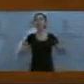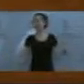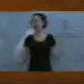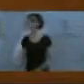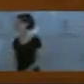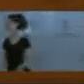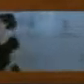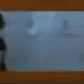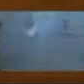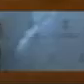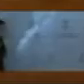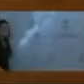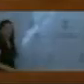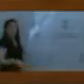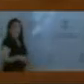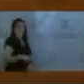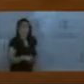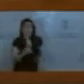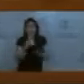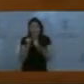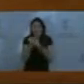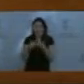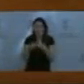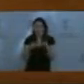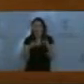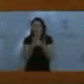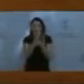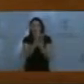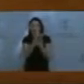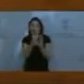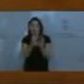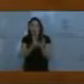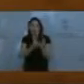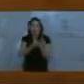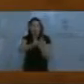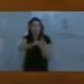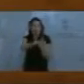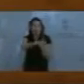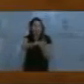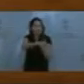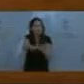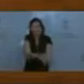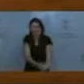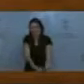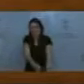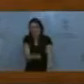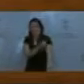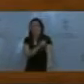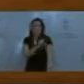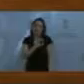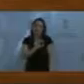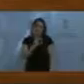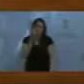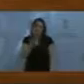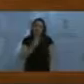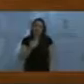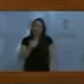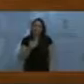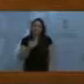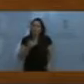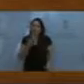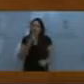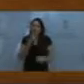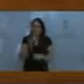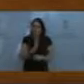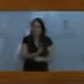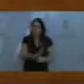estaba absolutamente exprimida como un limón, señor Llamazares. Y, claro, le voy a poner un ejemplo